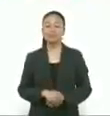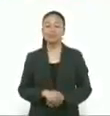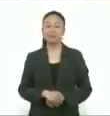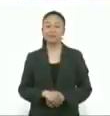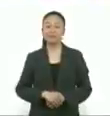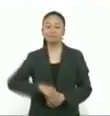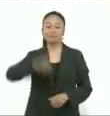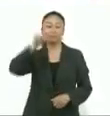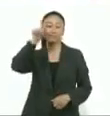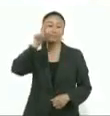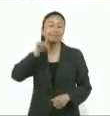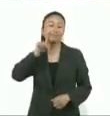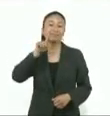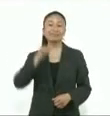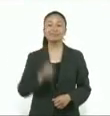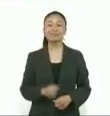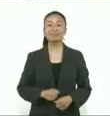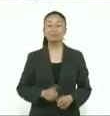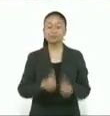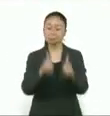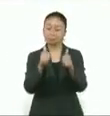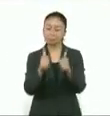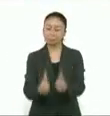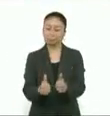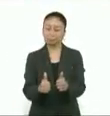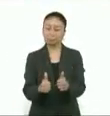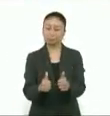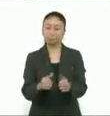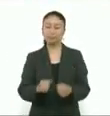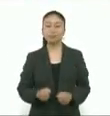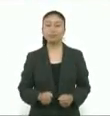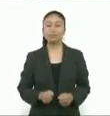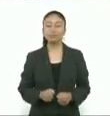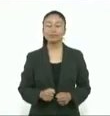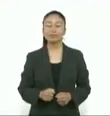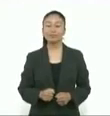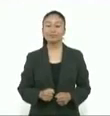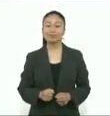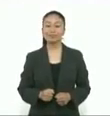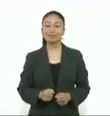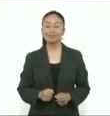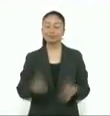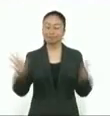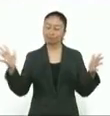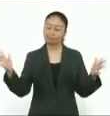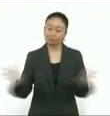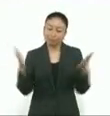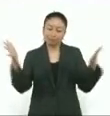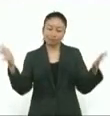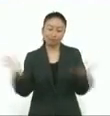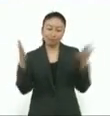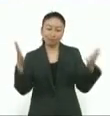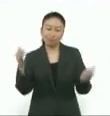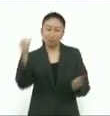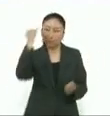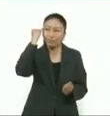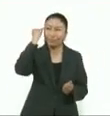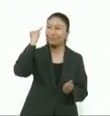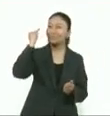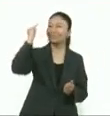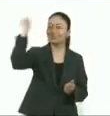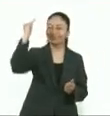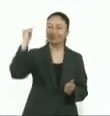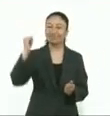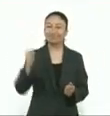Las mujeres que estamos aquí compartimos, impulsamos los ideales